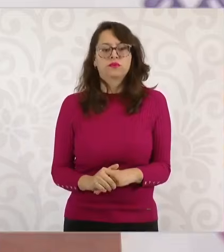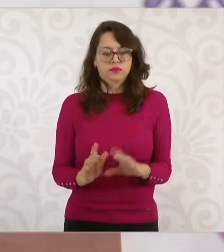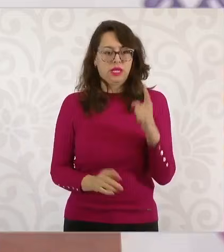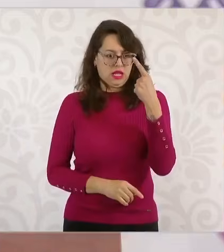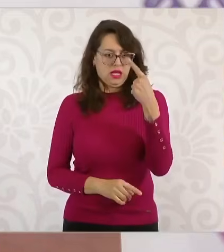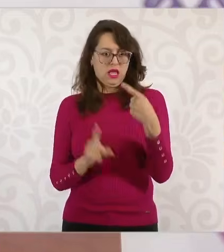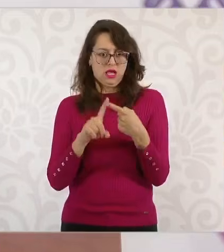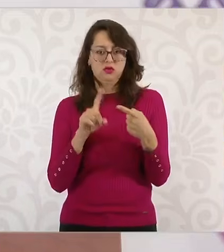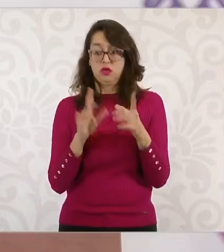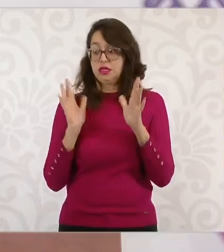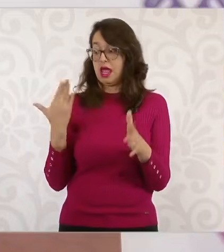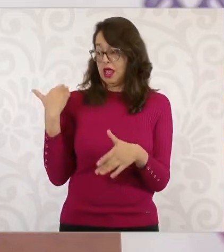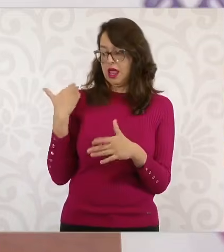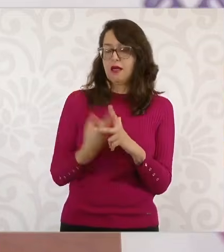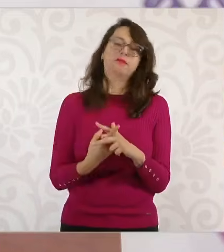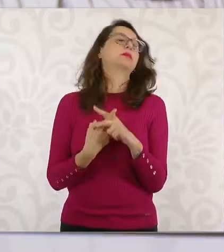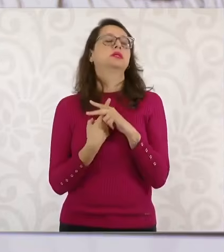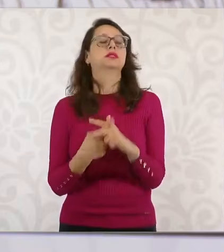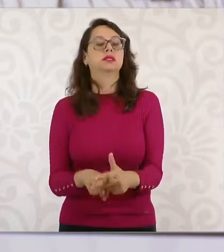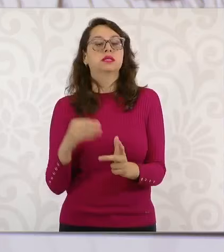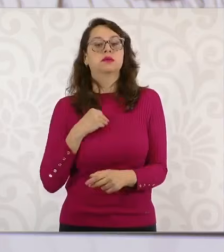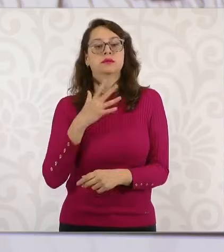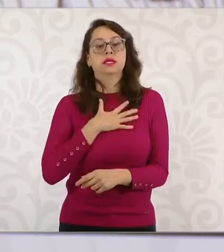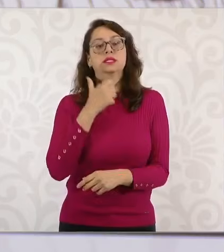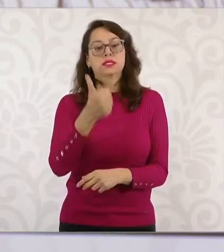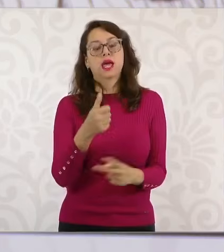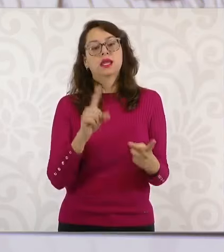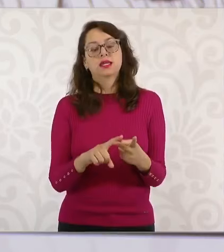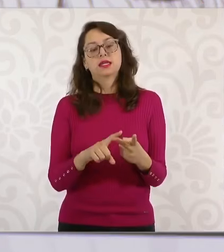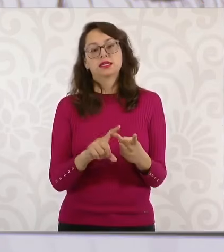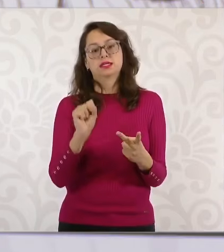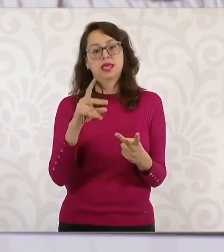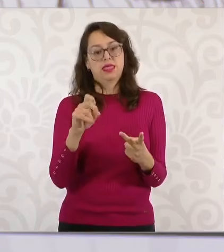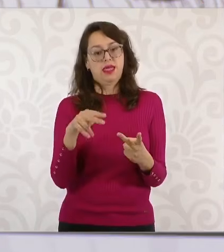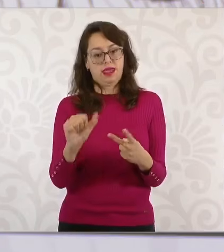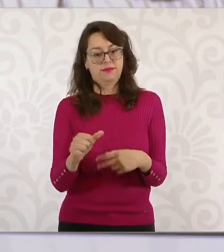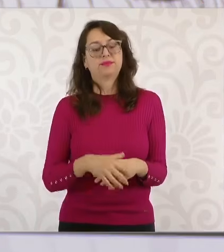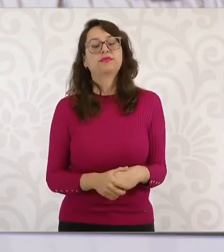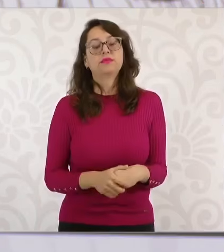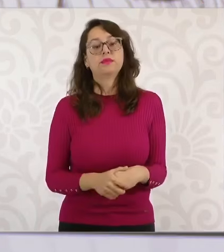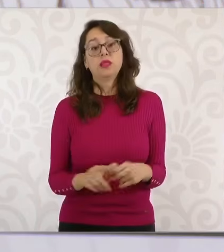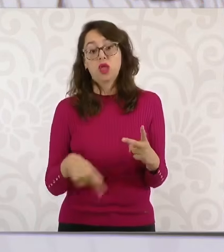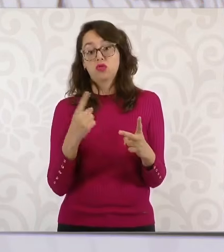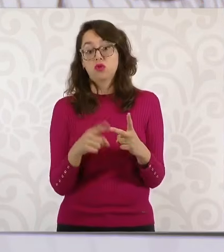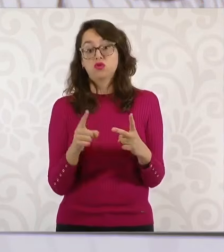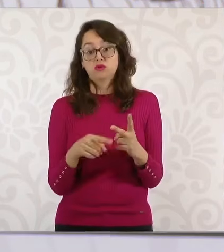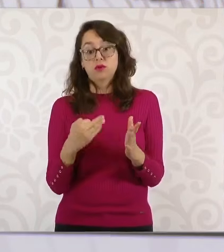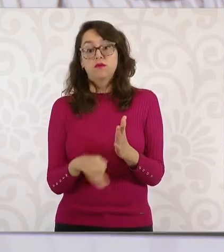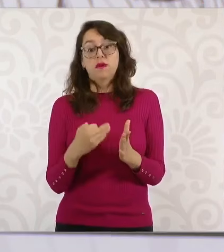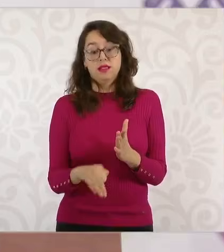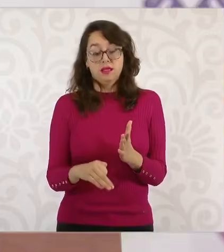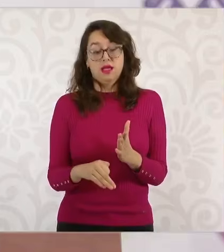los estamos entregando a través de Bienestar y de la Secretaría de la Defensa Nacional. Y el segundo